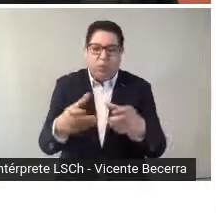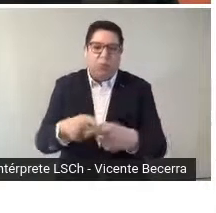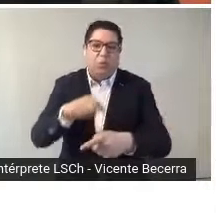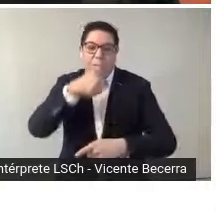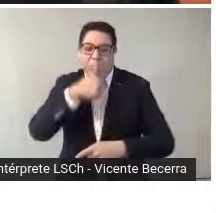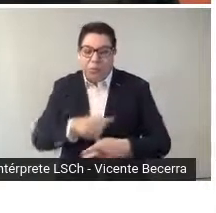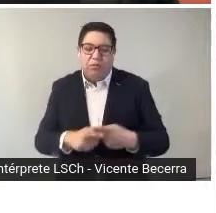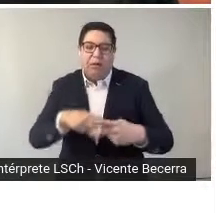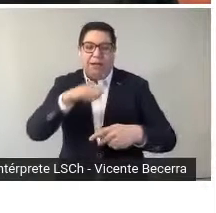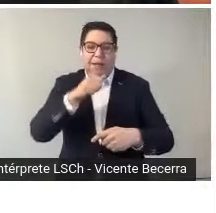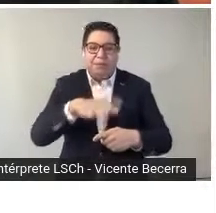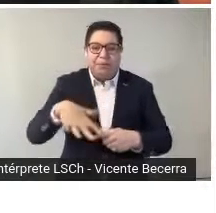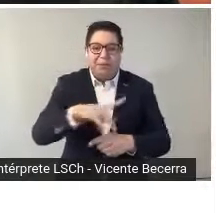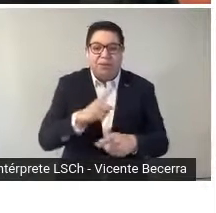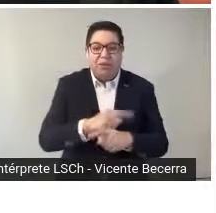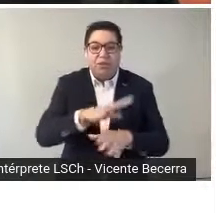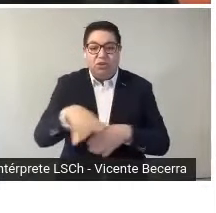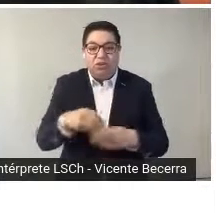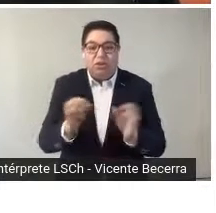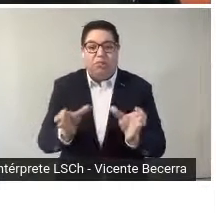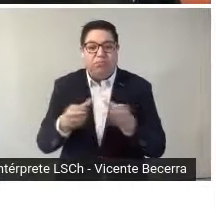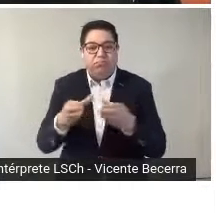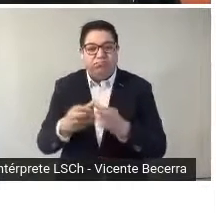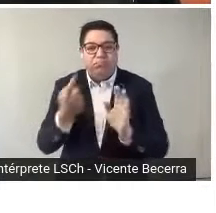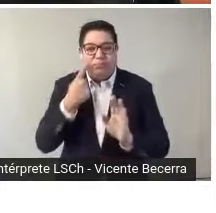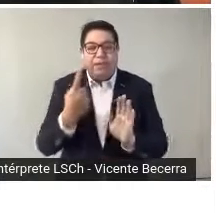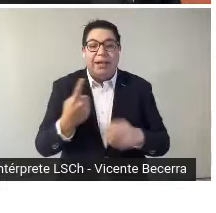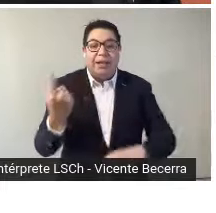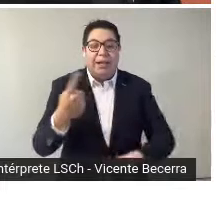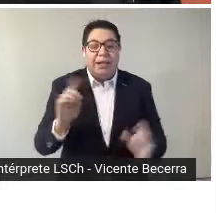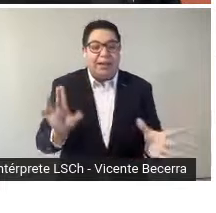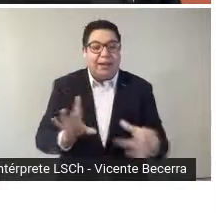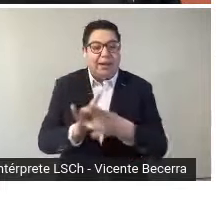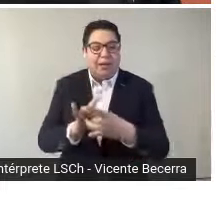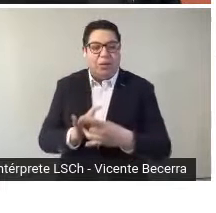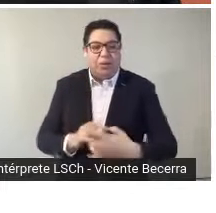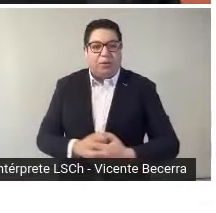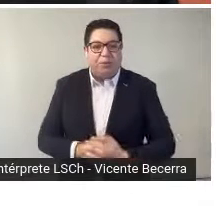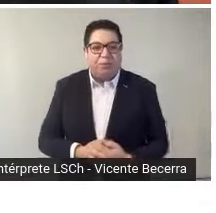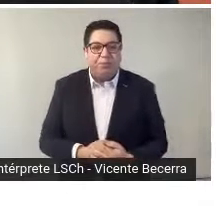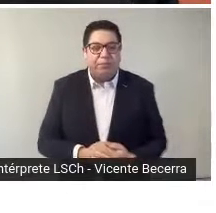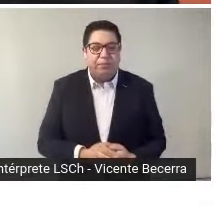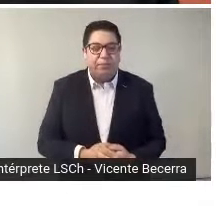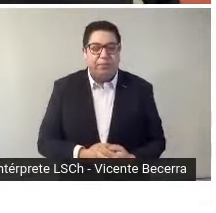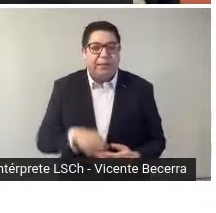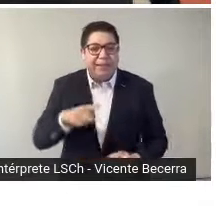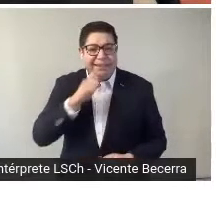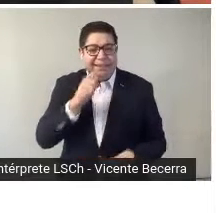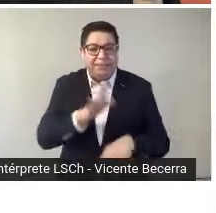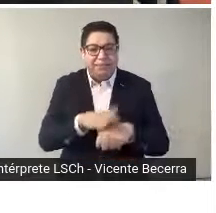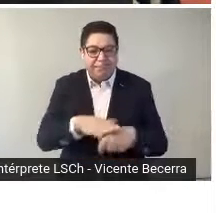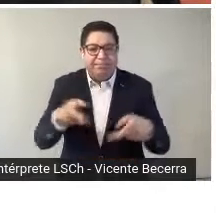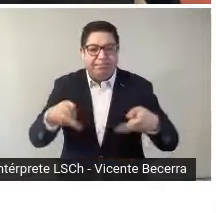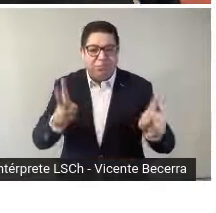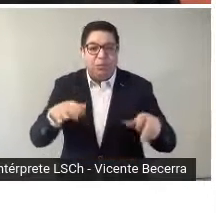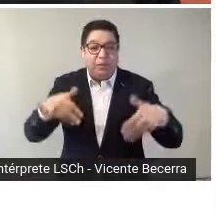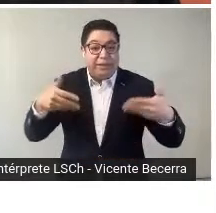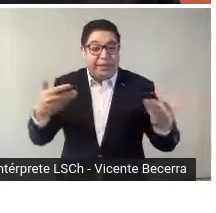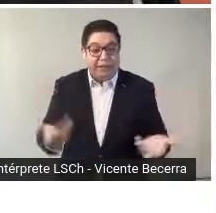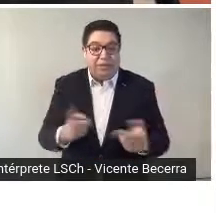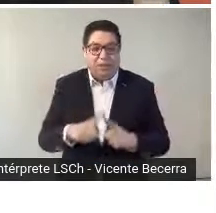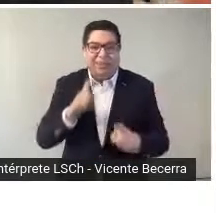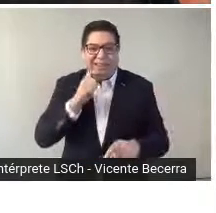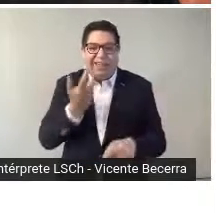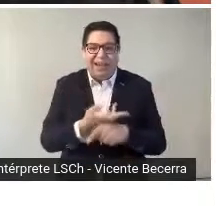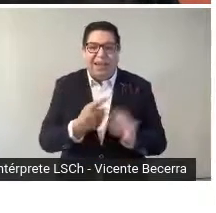y de la sociedad civil que nos acompañan en este encuentro y que nos permiten poder estar el día de ustedes hoy con más